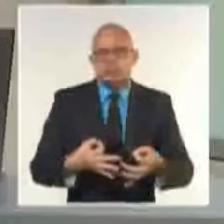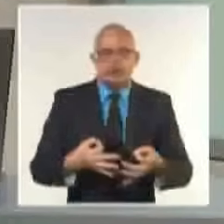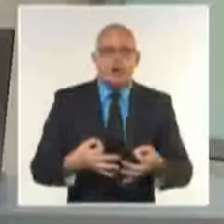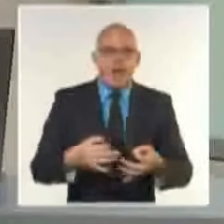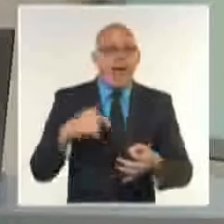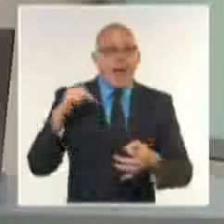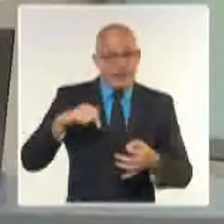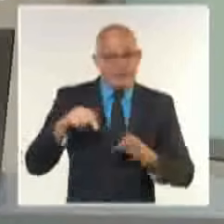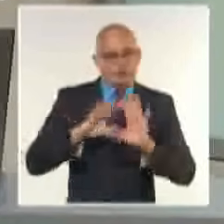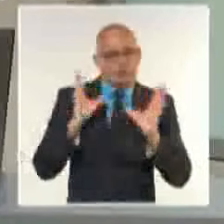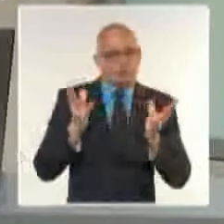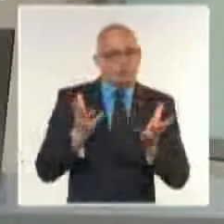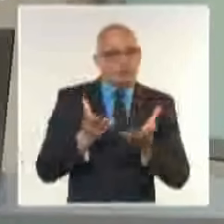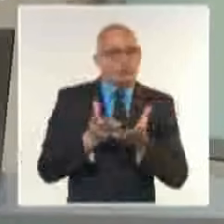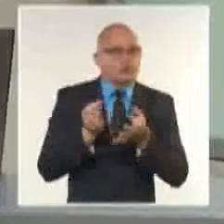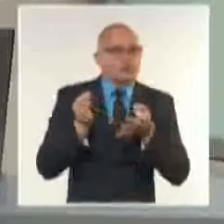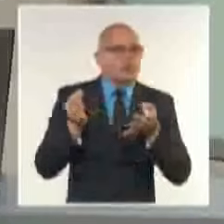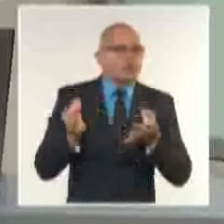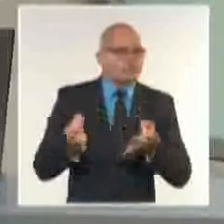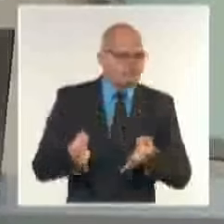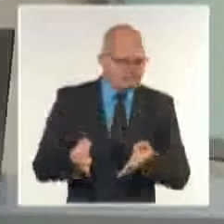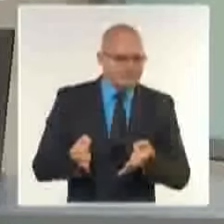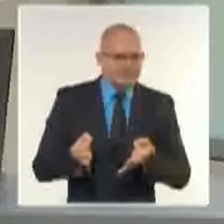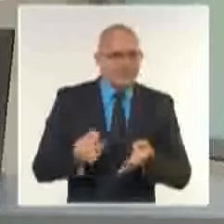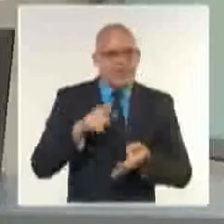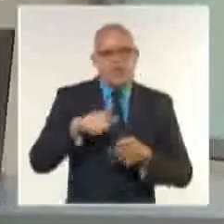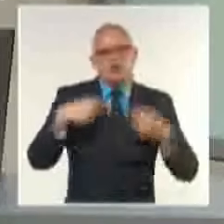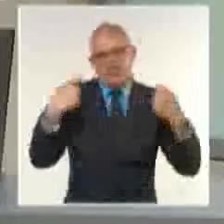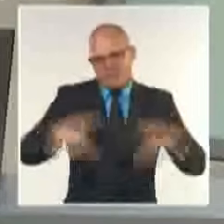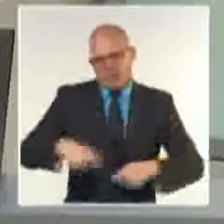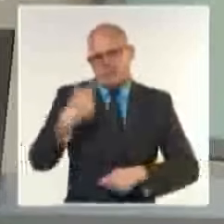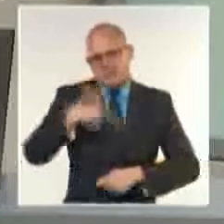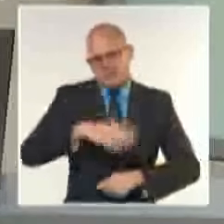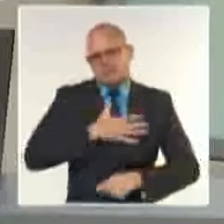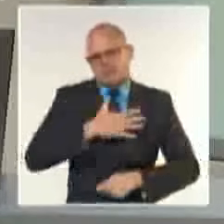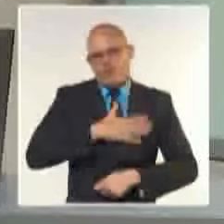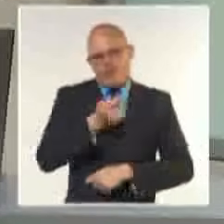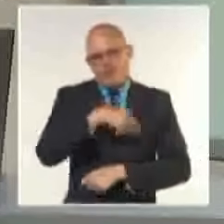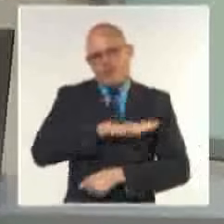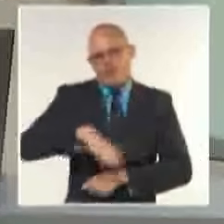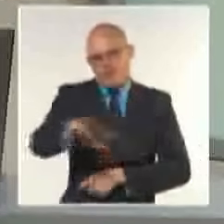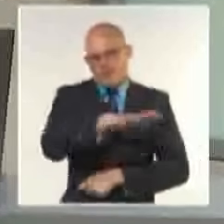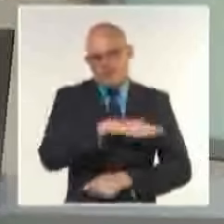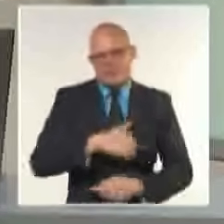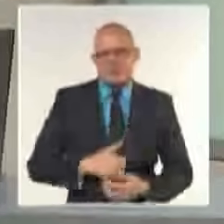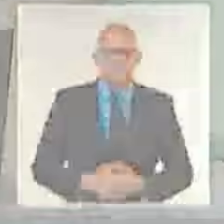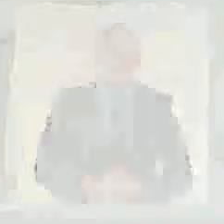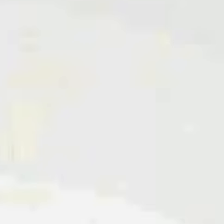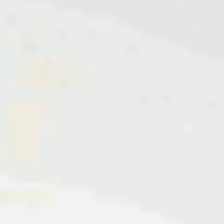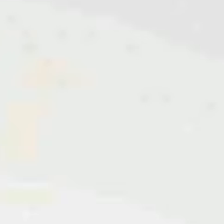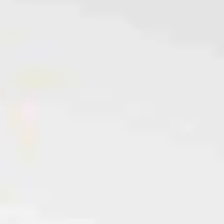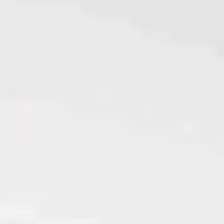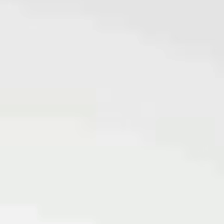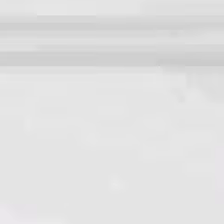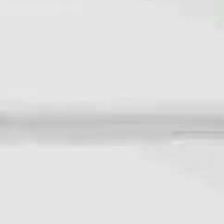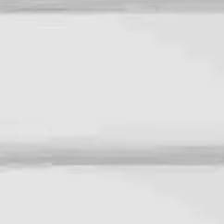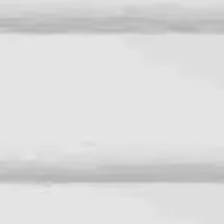tenemos ese ejercicio de ese derecho que tenemos las cubanas y los cubanos. Ya comenzamos.